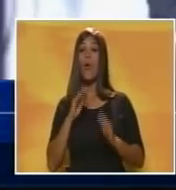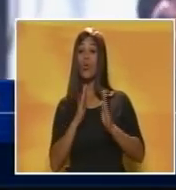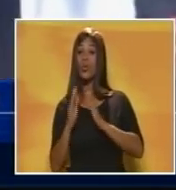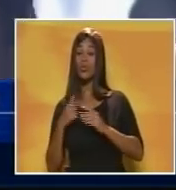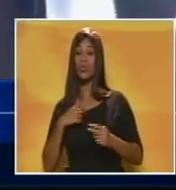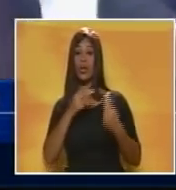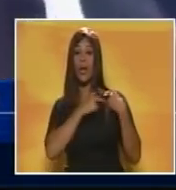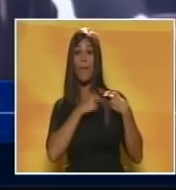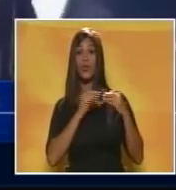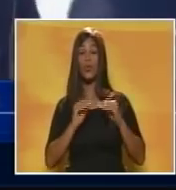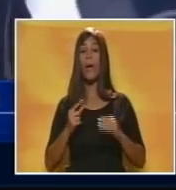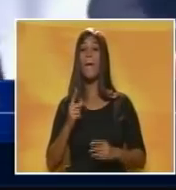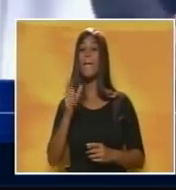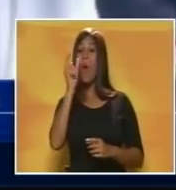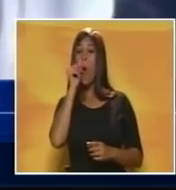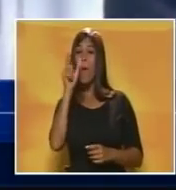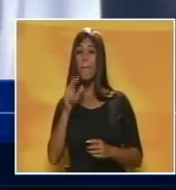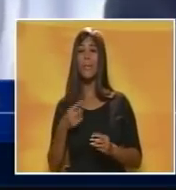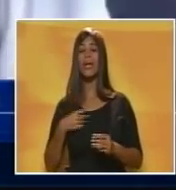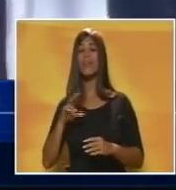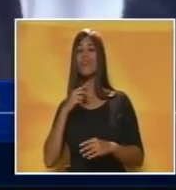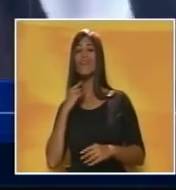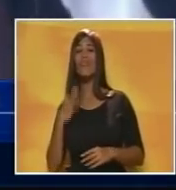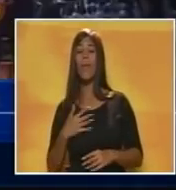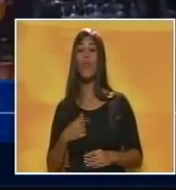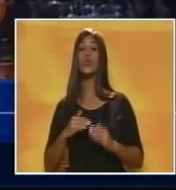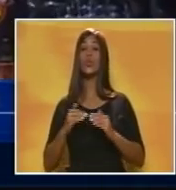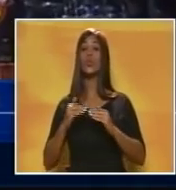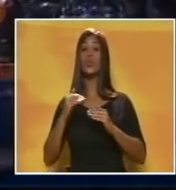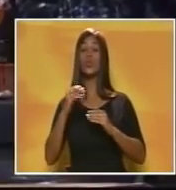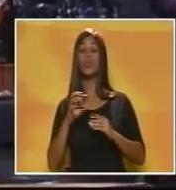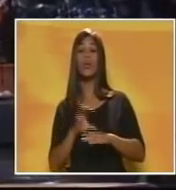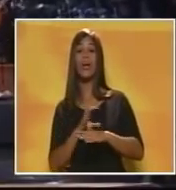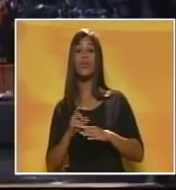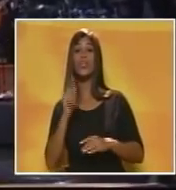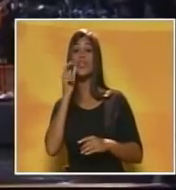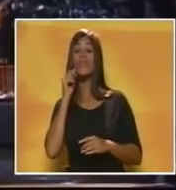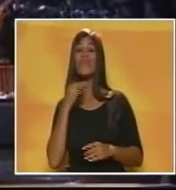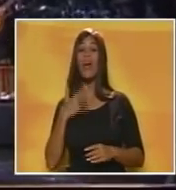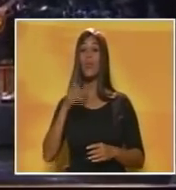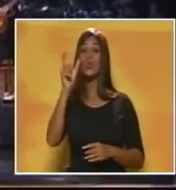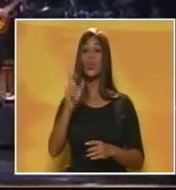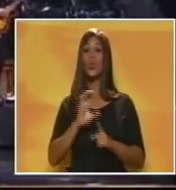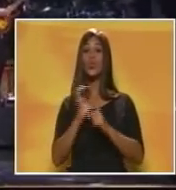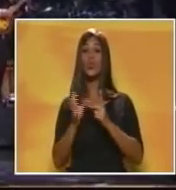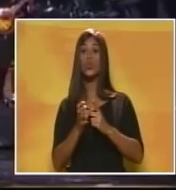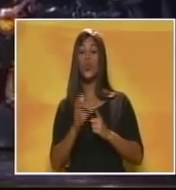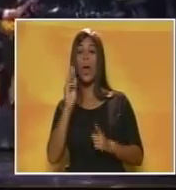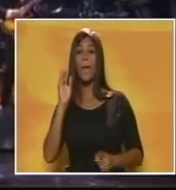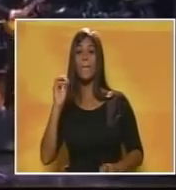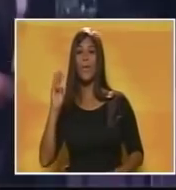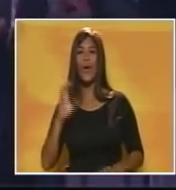otorgado a un compositor artista que ha adquirido estatus de ícono en la cultura pop.